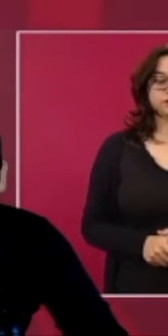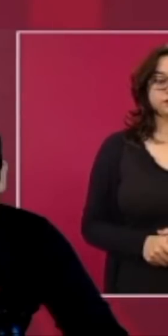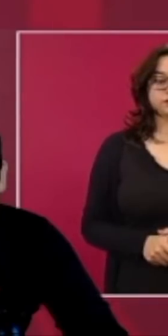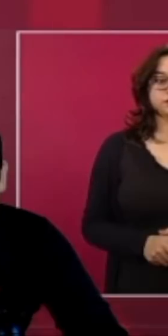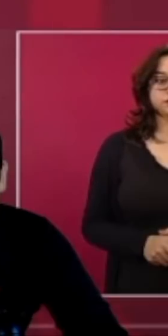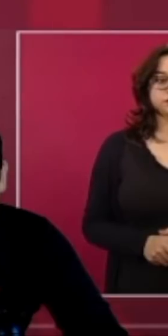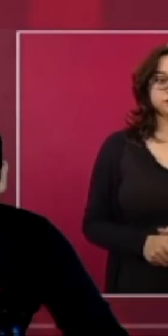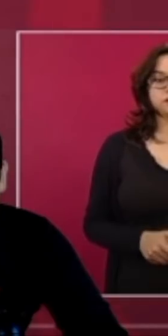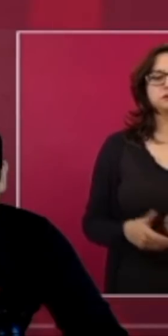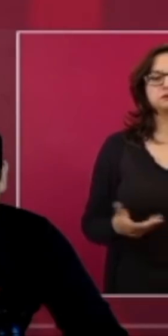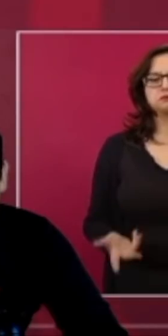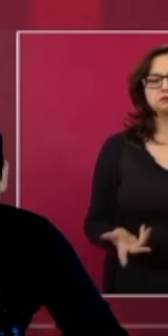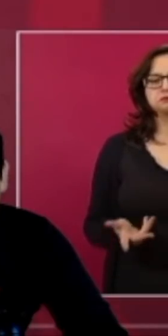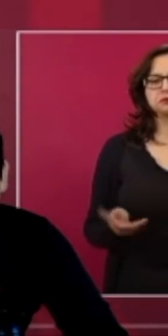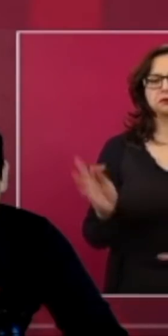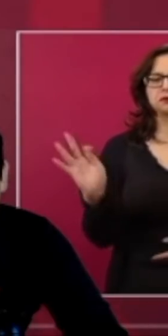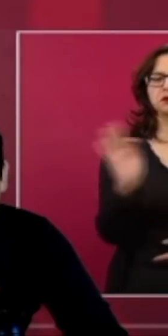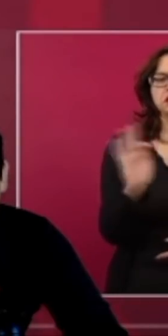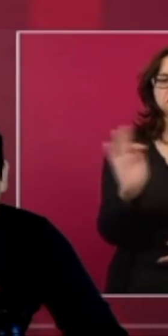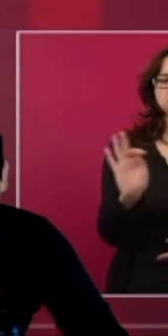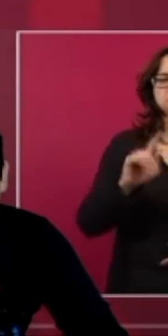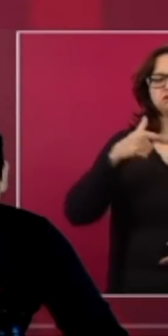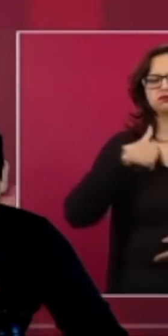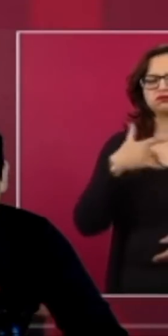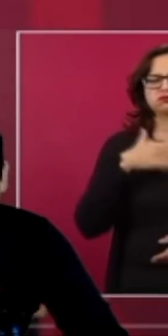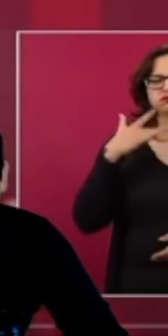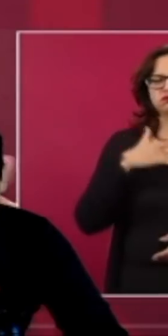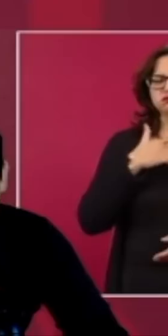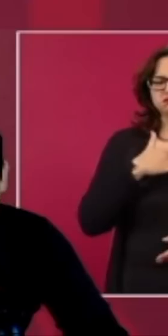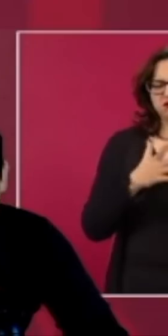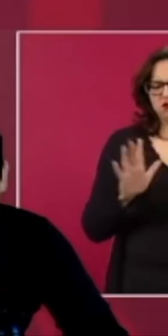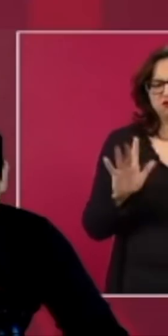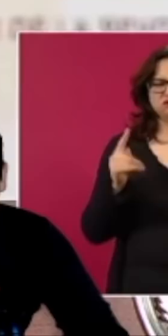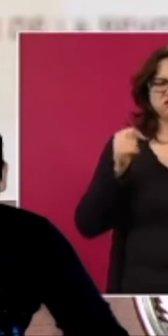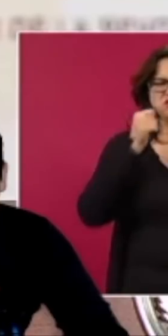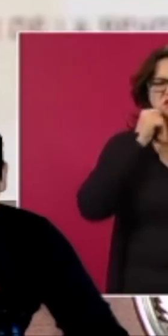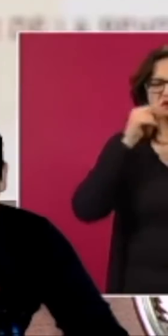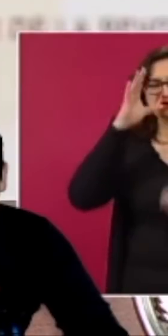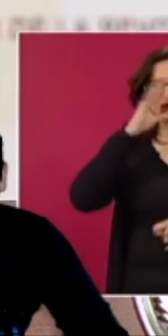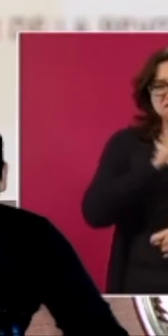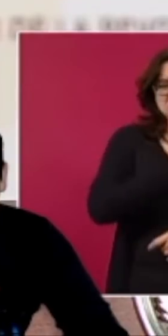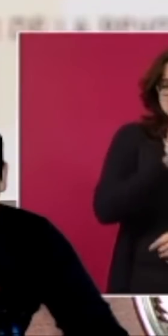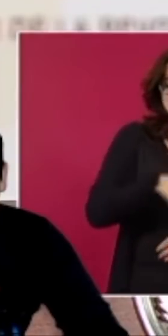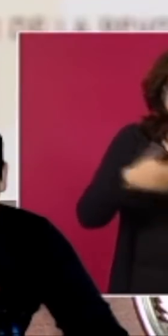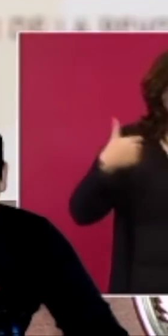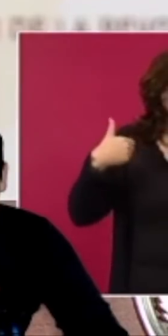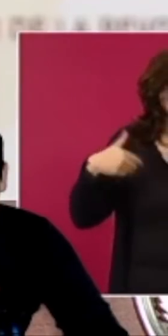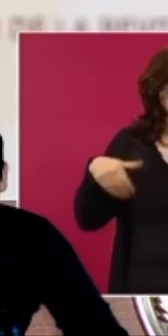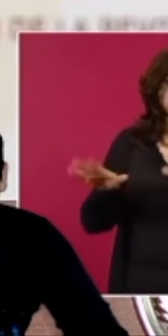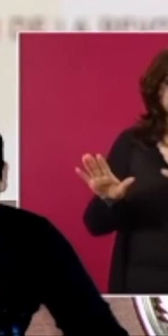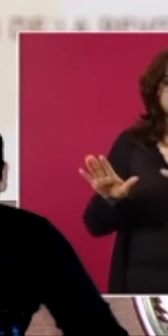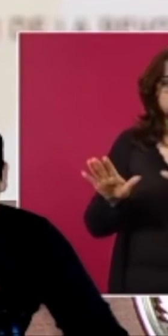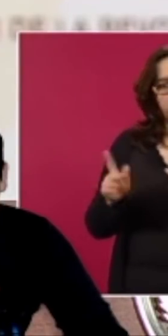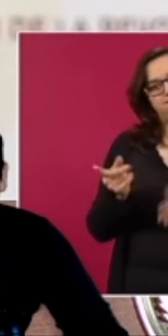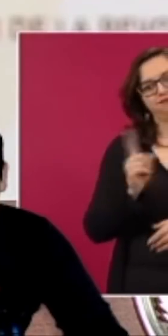Sería irresponsable en no prever estas cosas. Somos seres